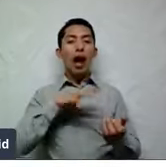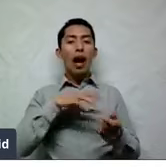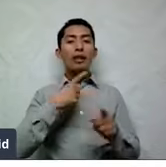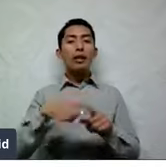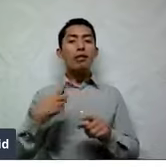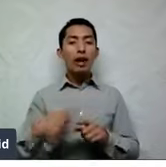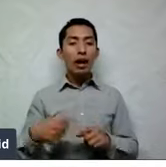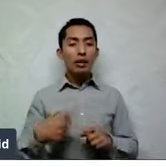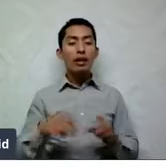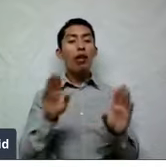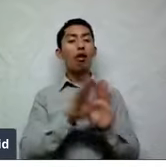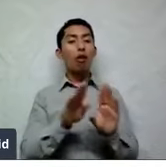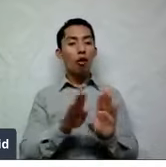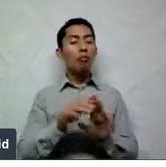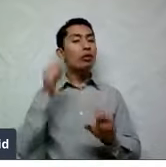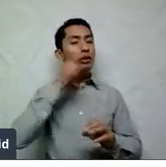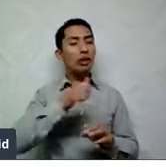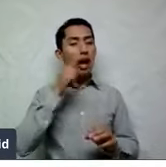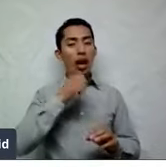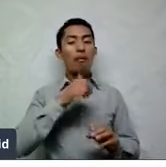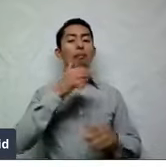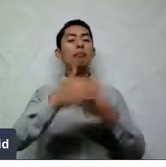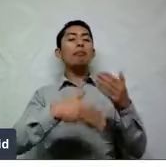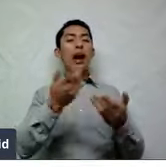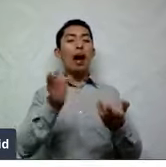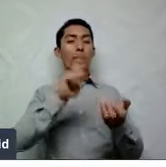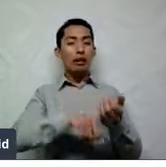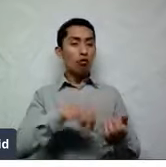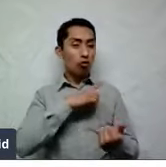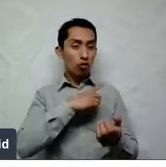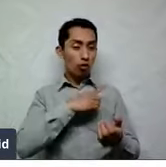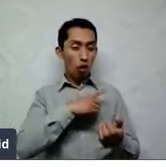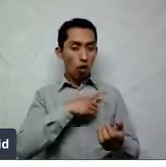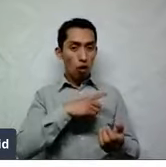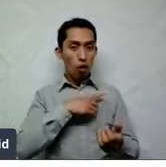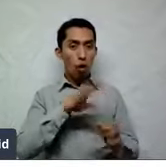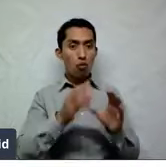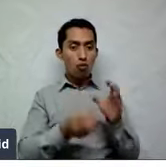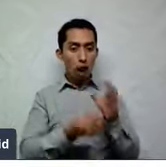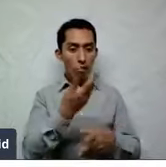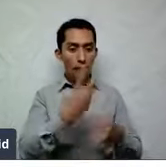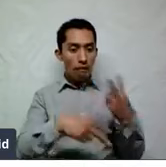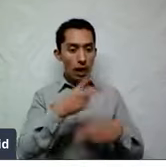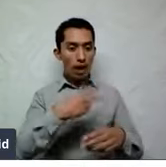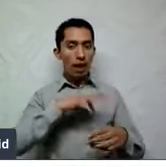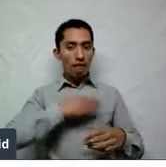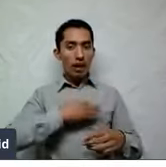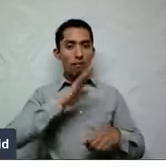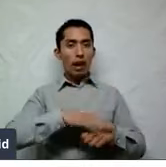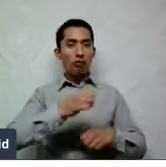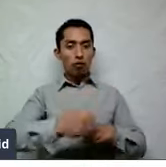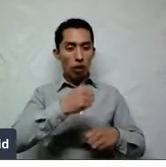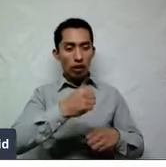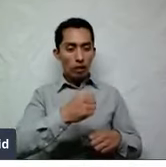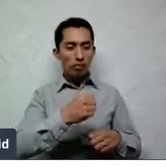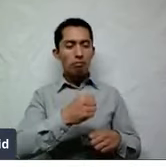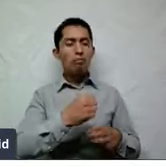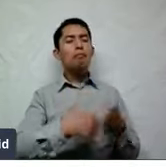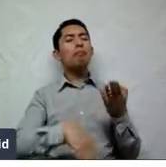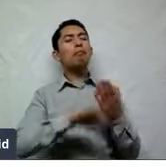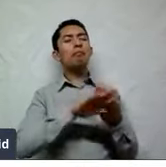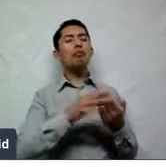de año nos afectan. Entonces, esos primos chiquitos que son también traviesos, no nos hacen mucho daño, pero sí nos